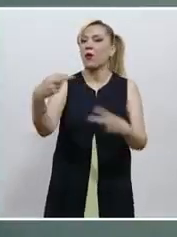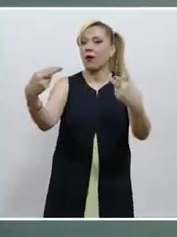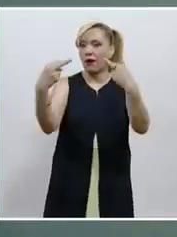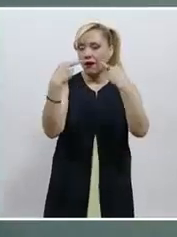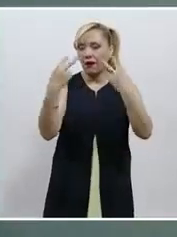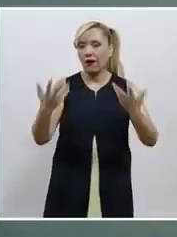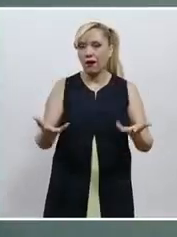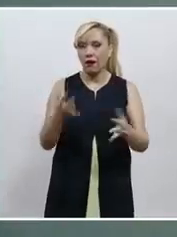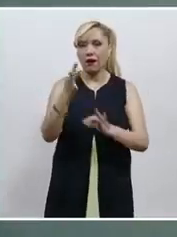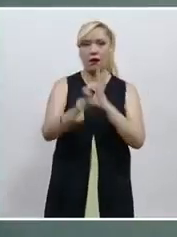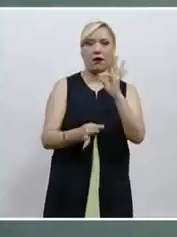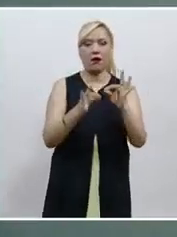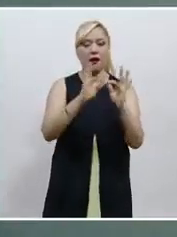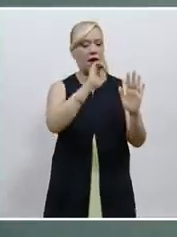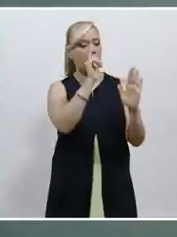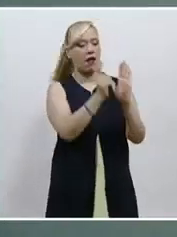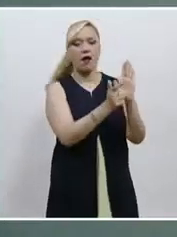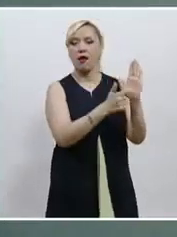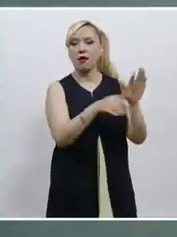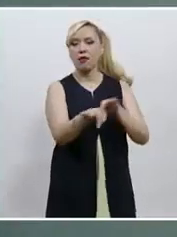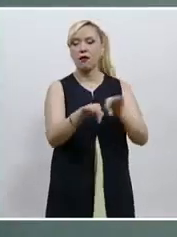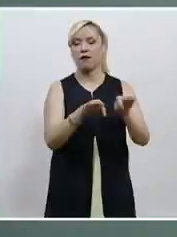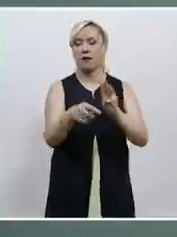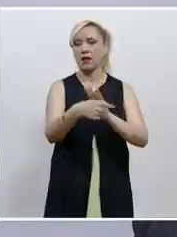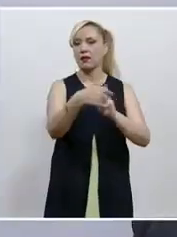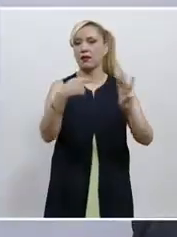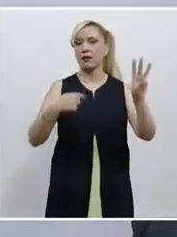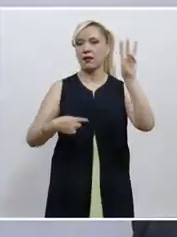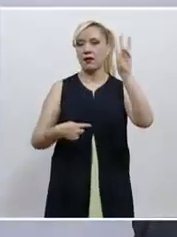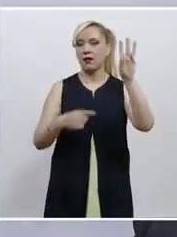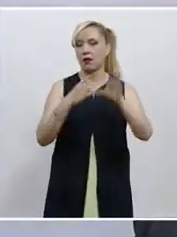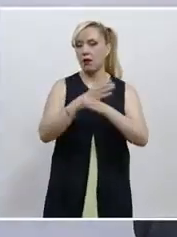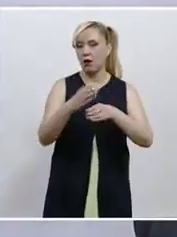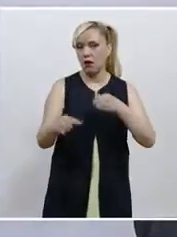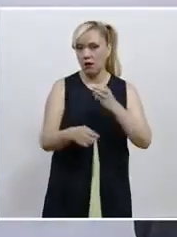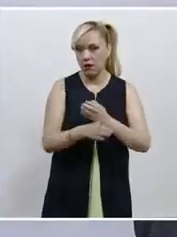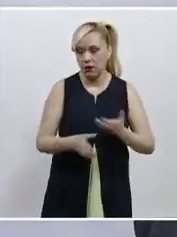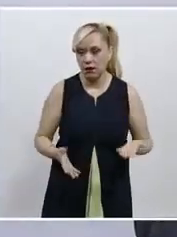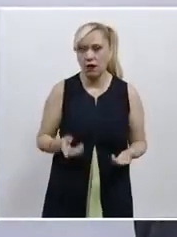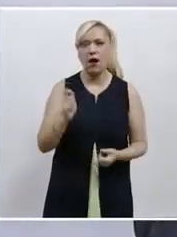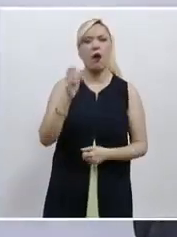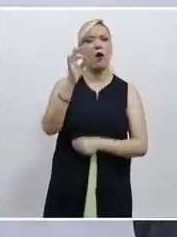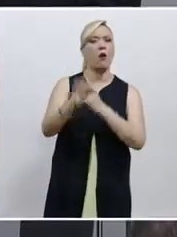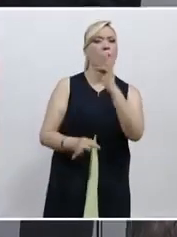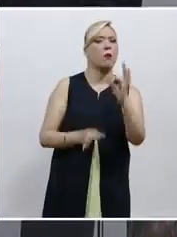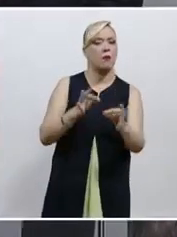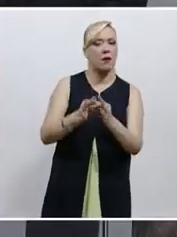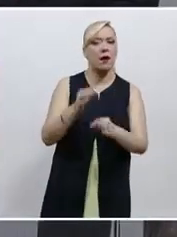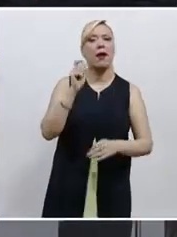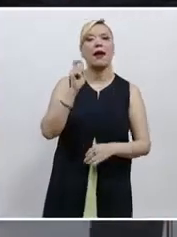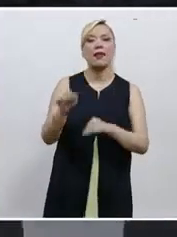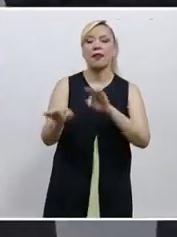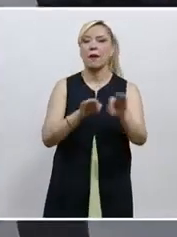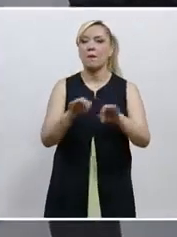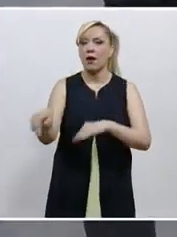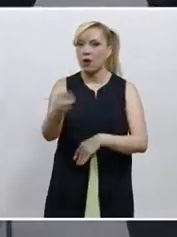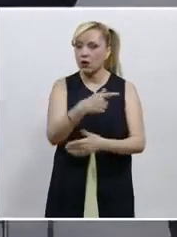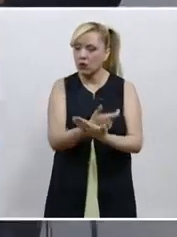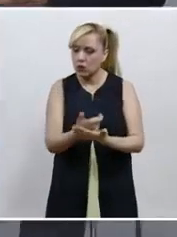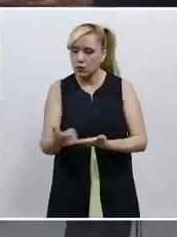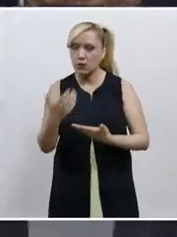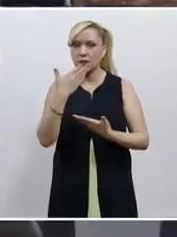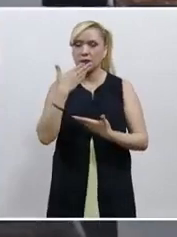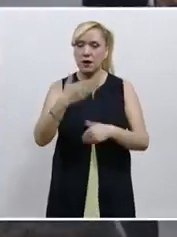laboral vigente en las tres materias. Estas se refieren al cumplimiento de las condiciones generales de trabajo, garantía